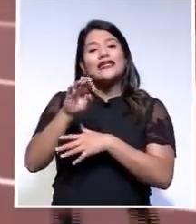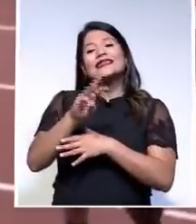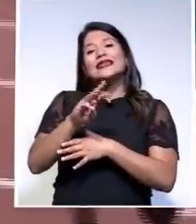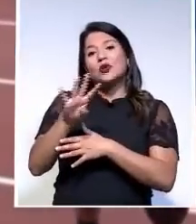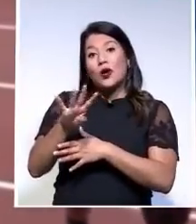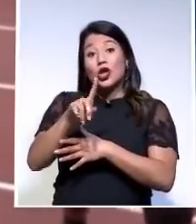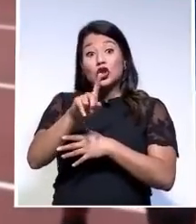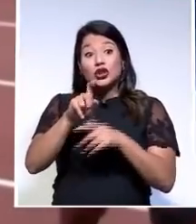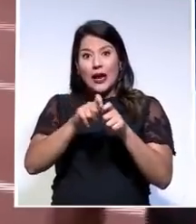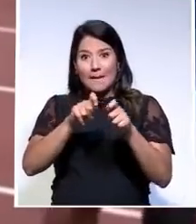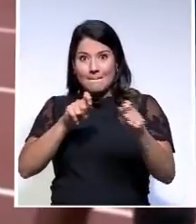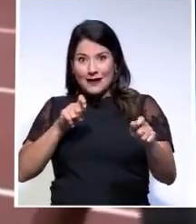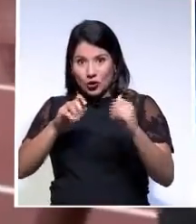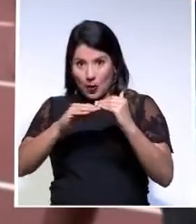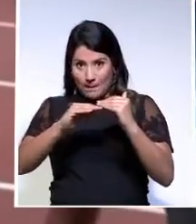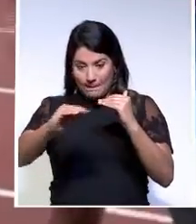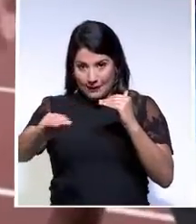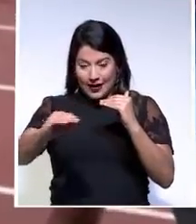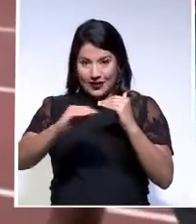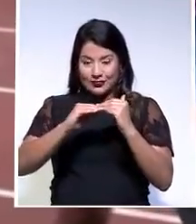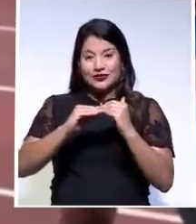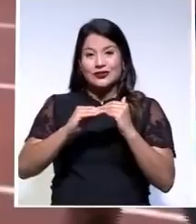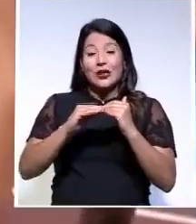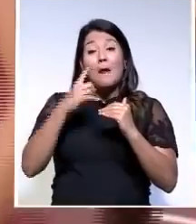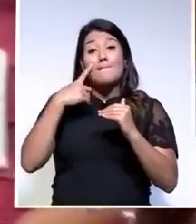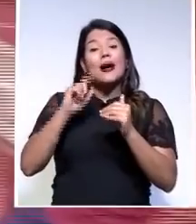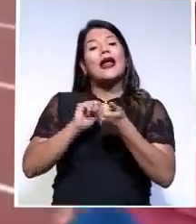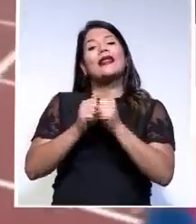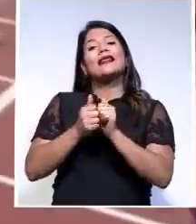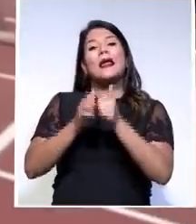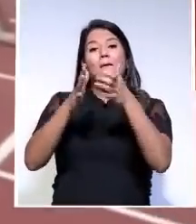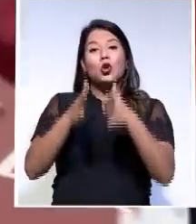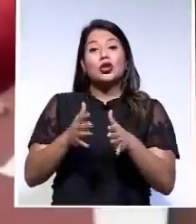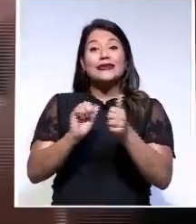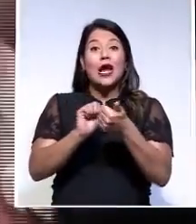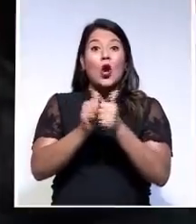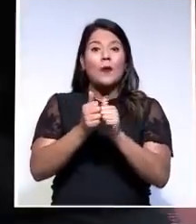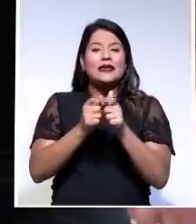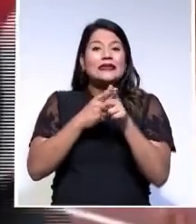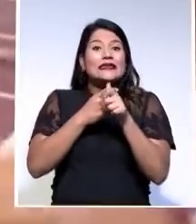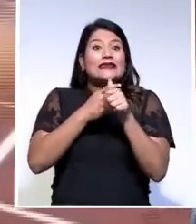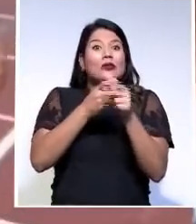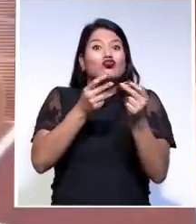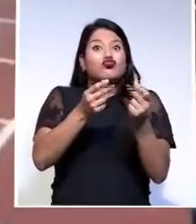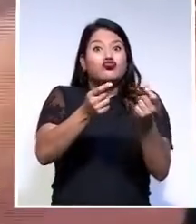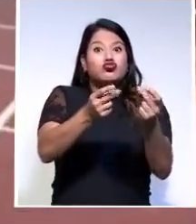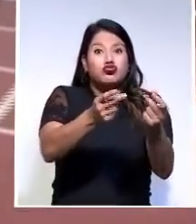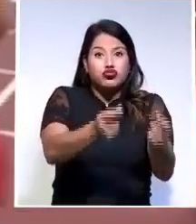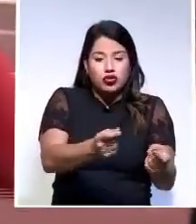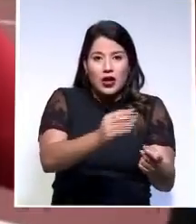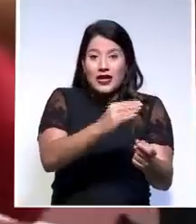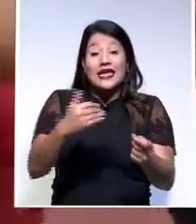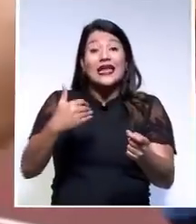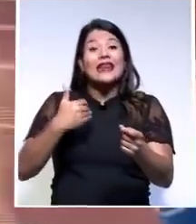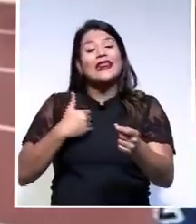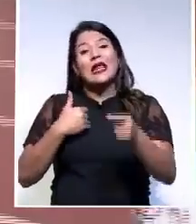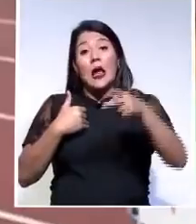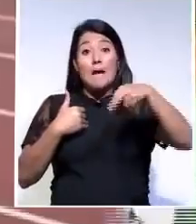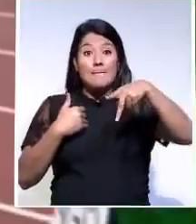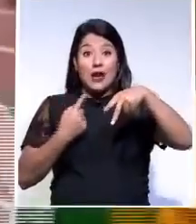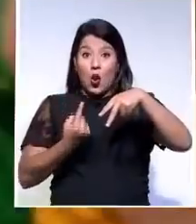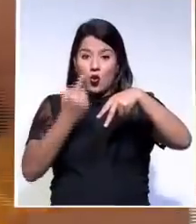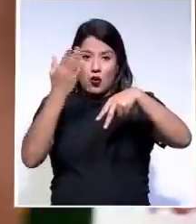metros planos, que se reserva a los atletas que compiten en velocidad y que tienen una amputación en